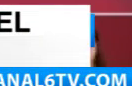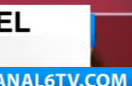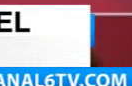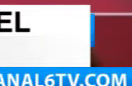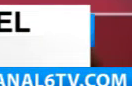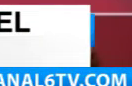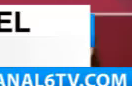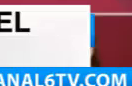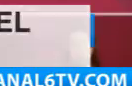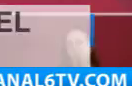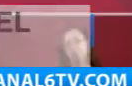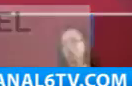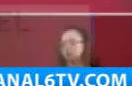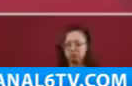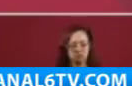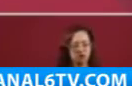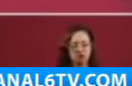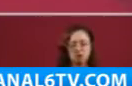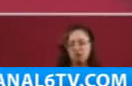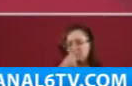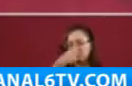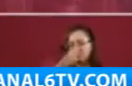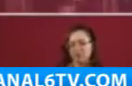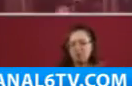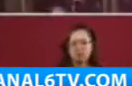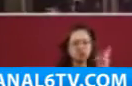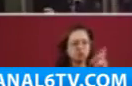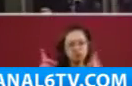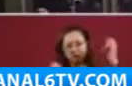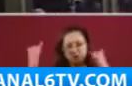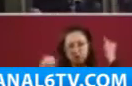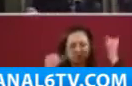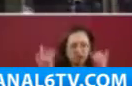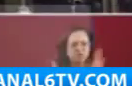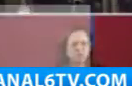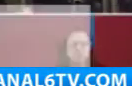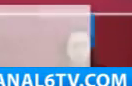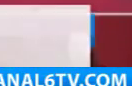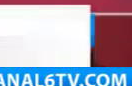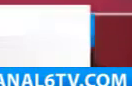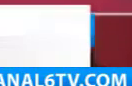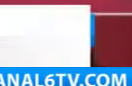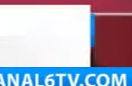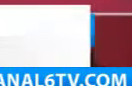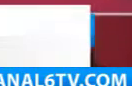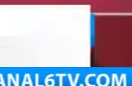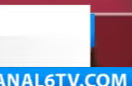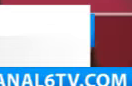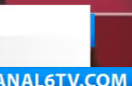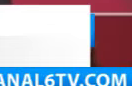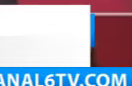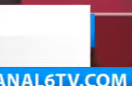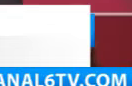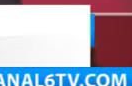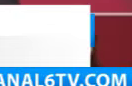tendrán garantizados atención médica y medicinas no cambia nada el que tiene servicios